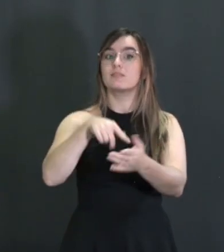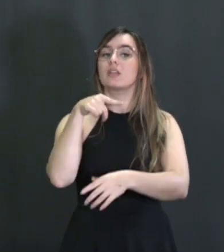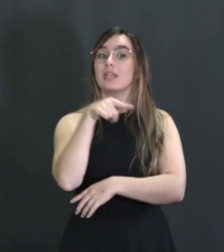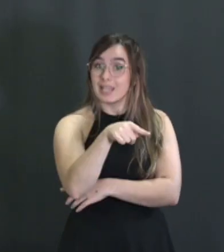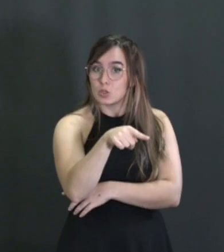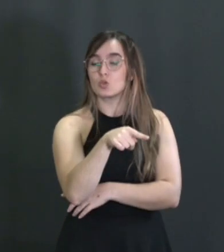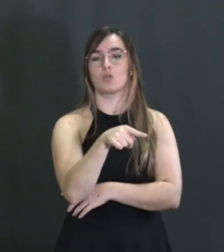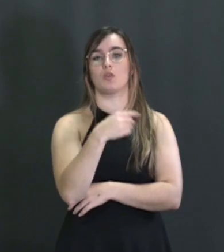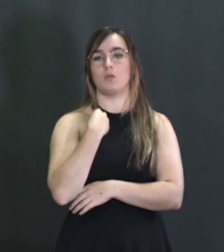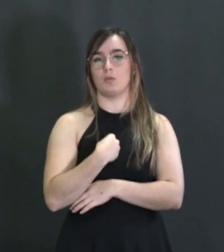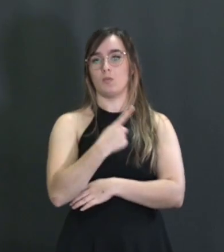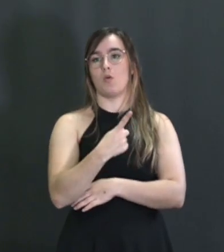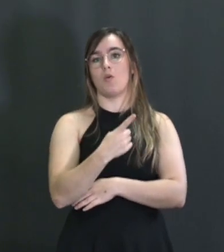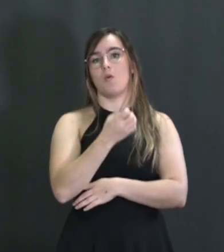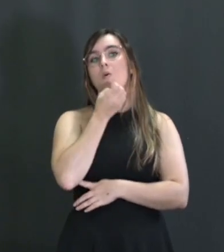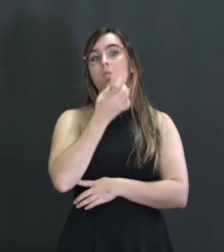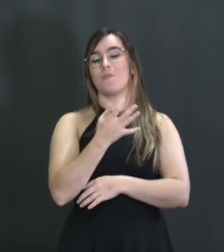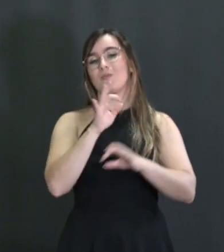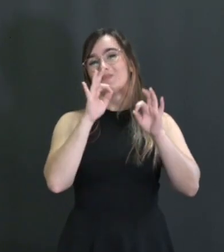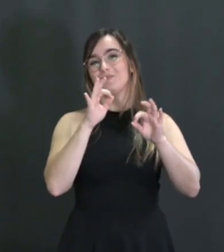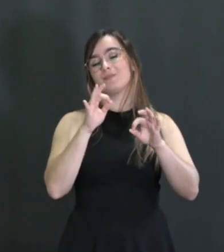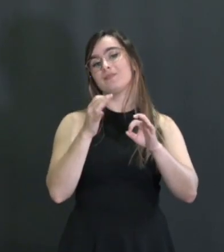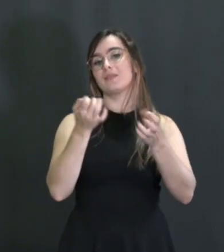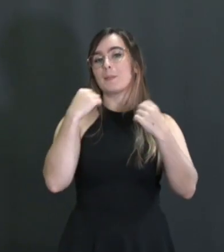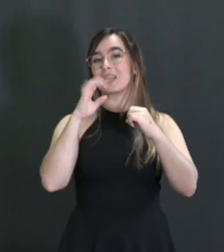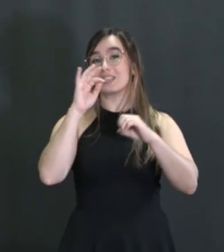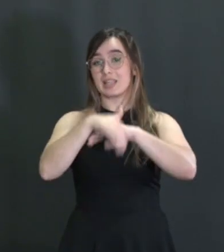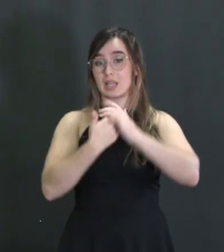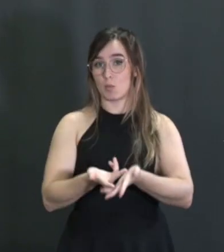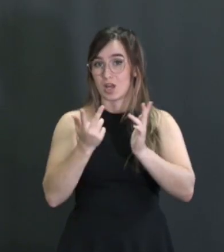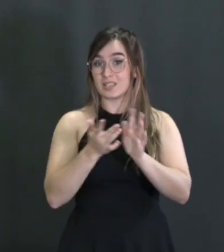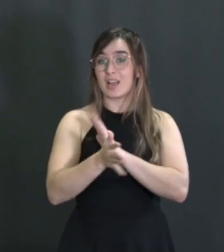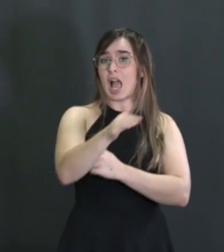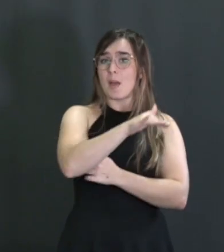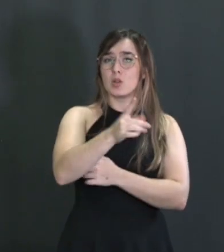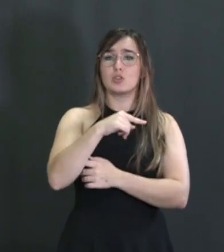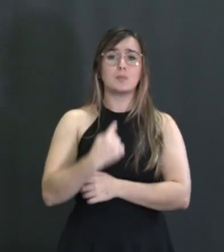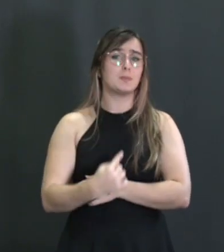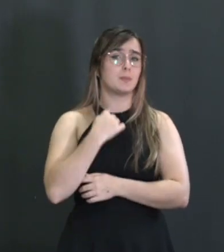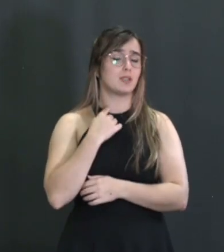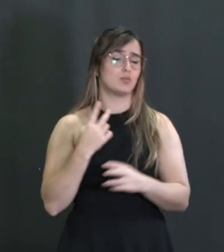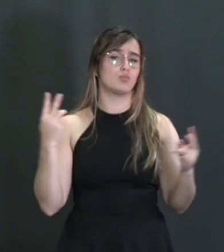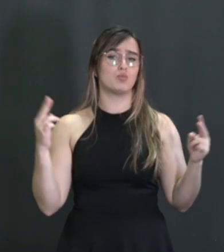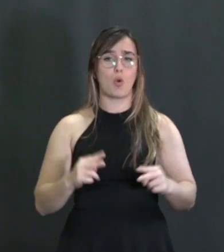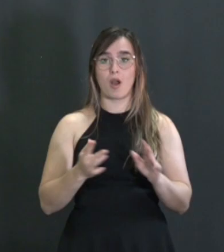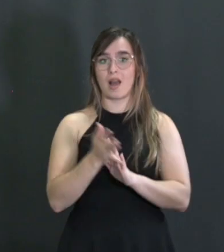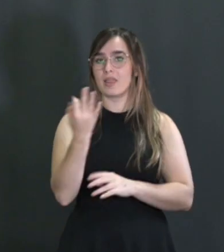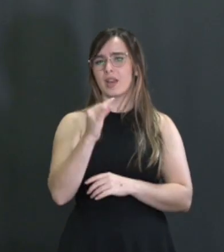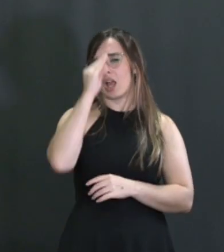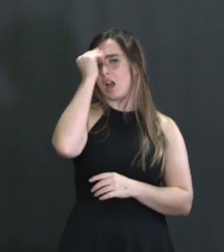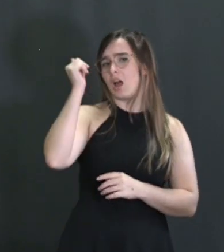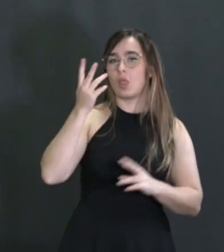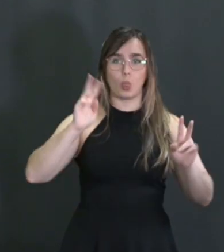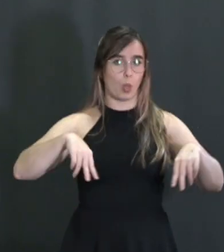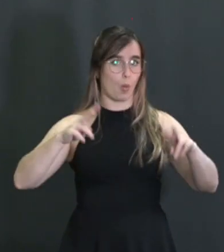refiero con buena salud de la democracia. Esos espacios no hay que perderlos nunca de vista. Nunca de vista porque, bueno,